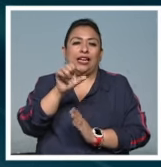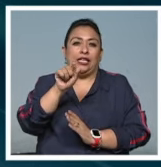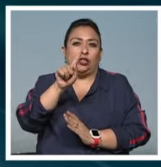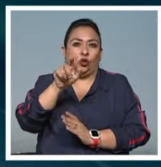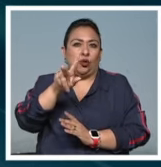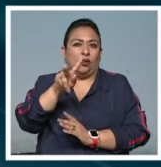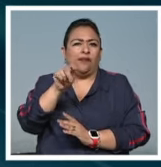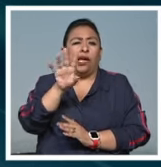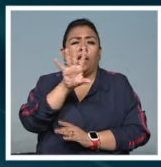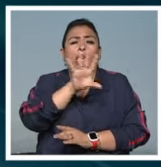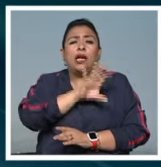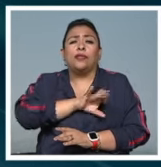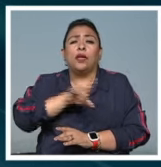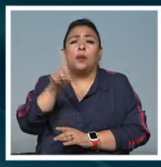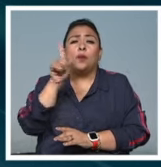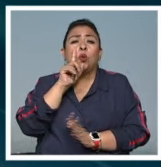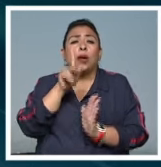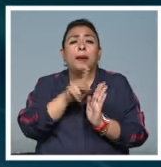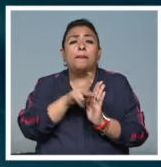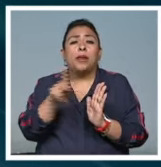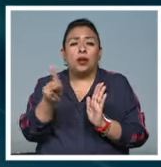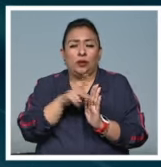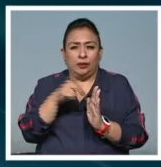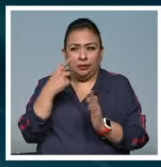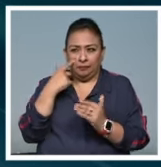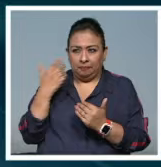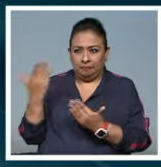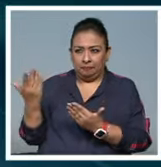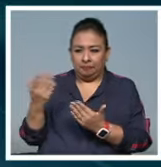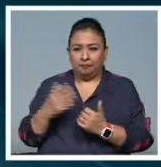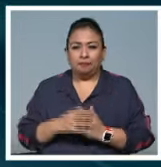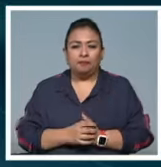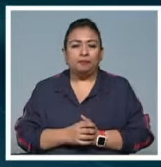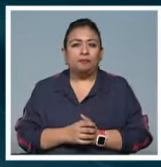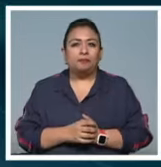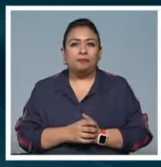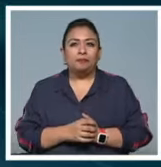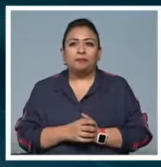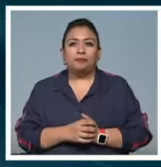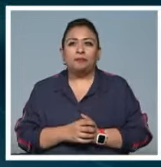que era favorito de esta gran periodista y amiga. Vamos a conocer los pormenores.